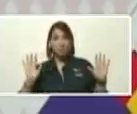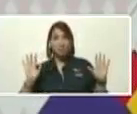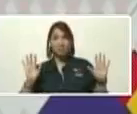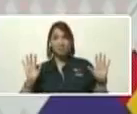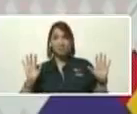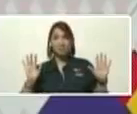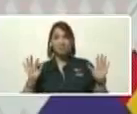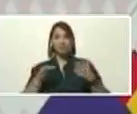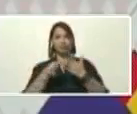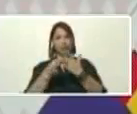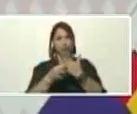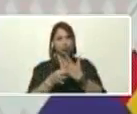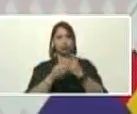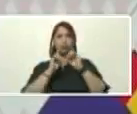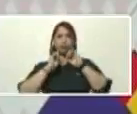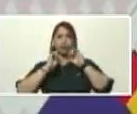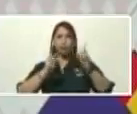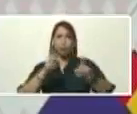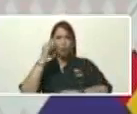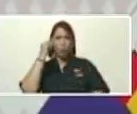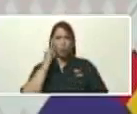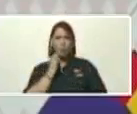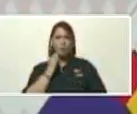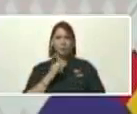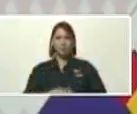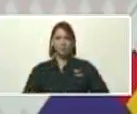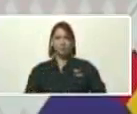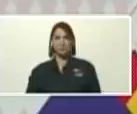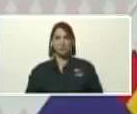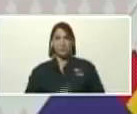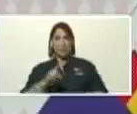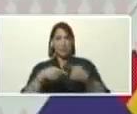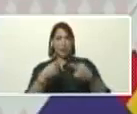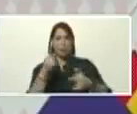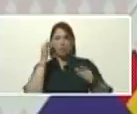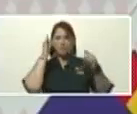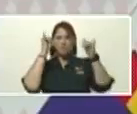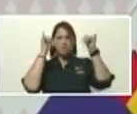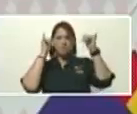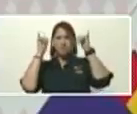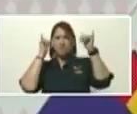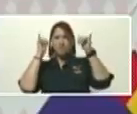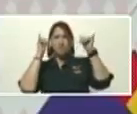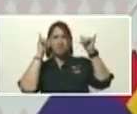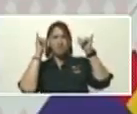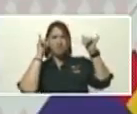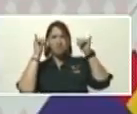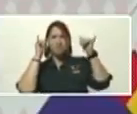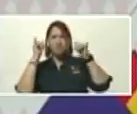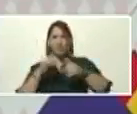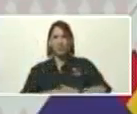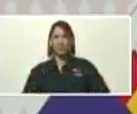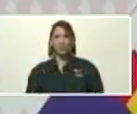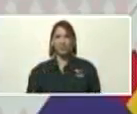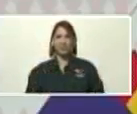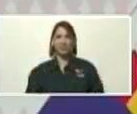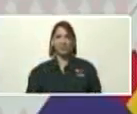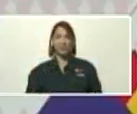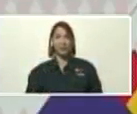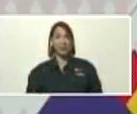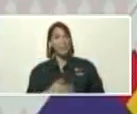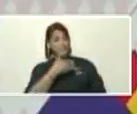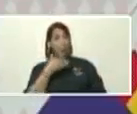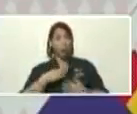Y nos casamos en la Avenida Bolívar. Y luego armamos la rumba, compadre. Eso sí, se pone la